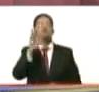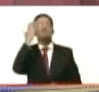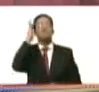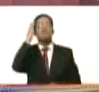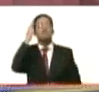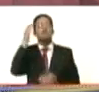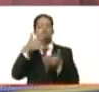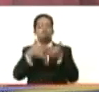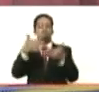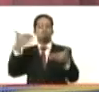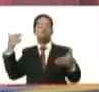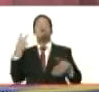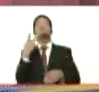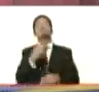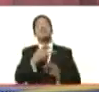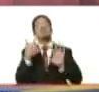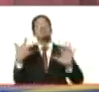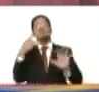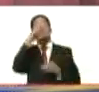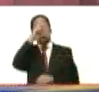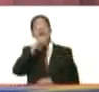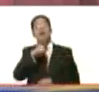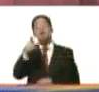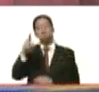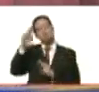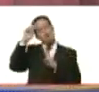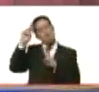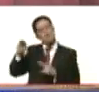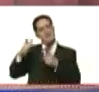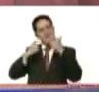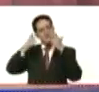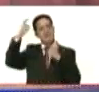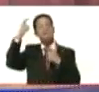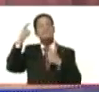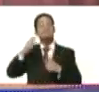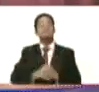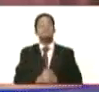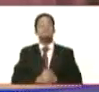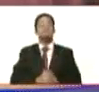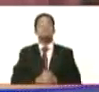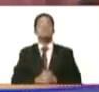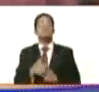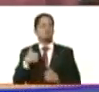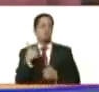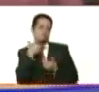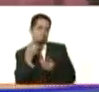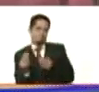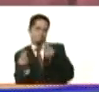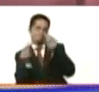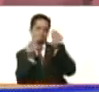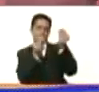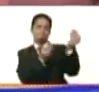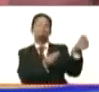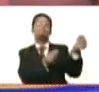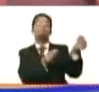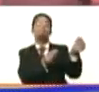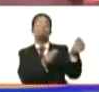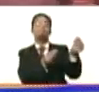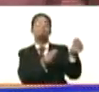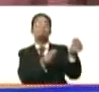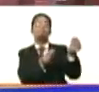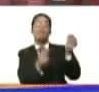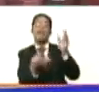años después, como homenaje al comandante, hermano presidente, le voy a hacer entrega de esta